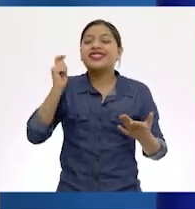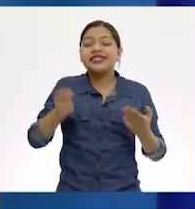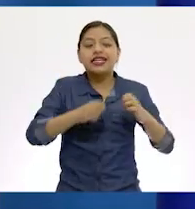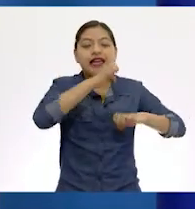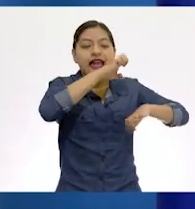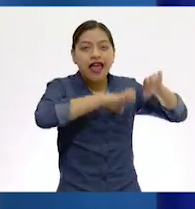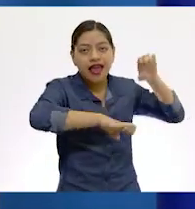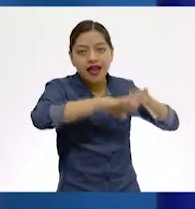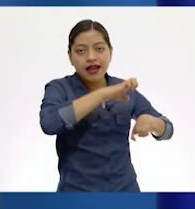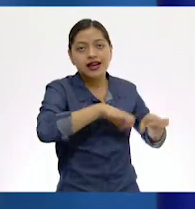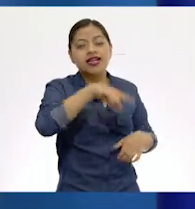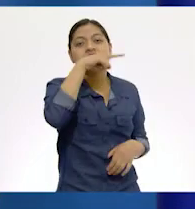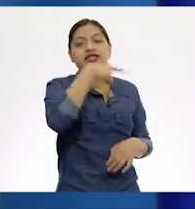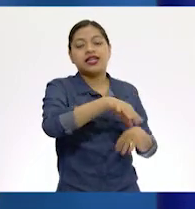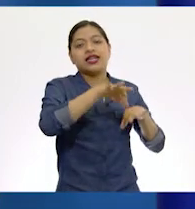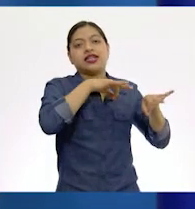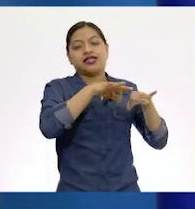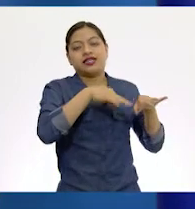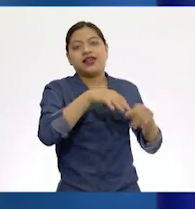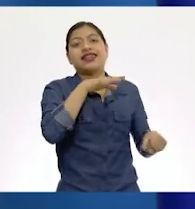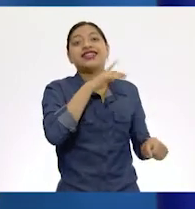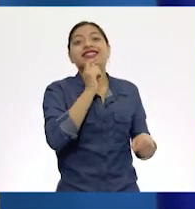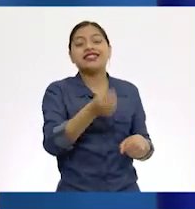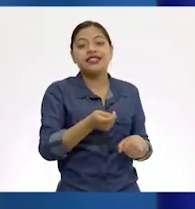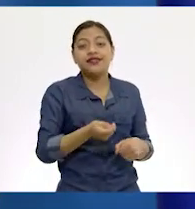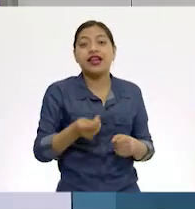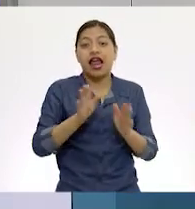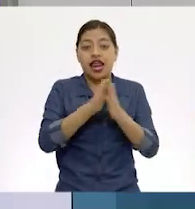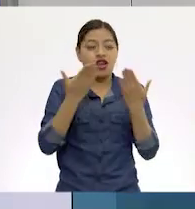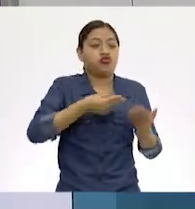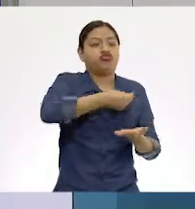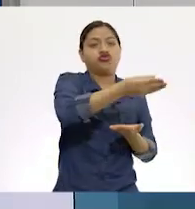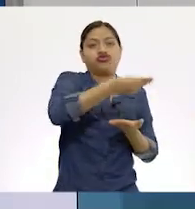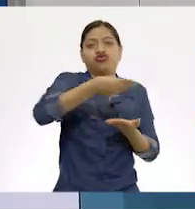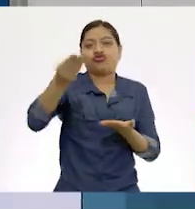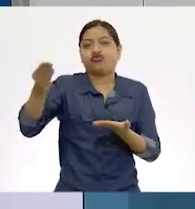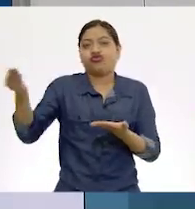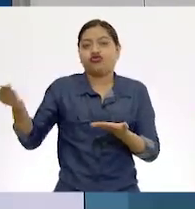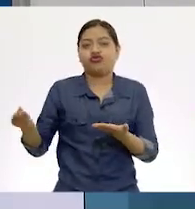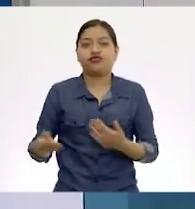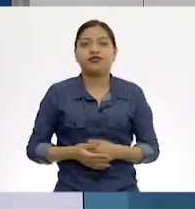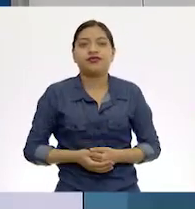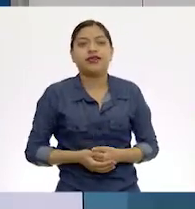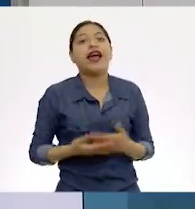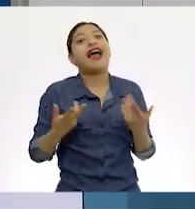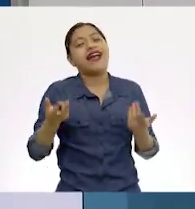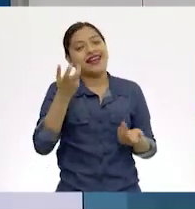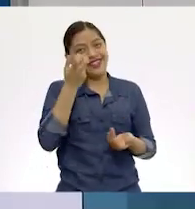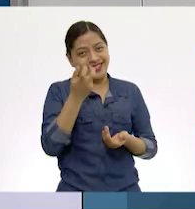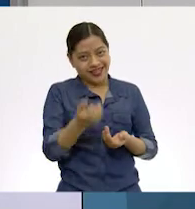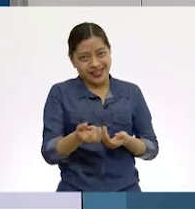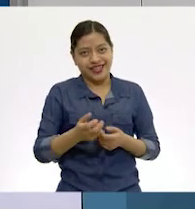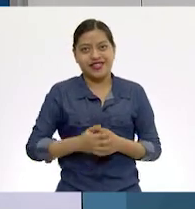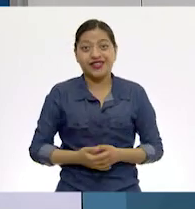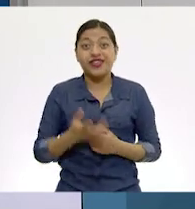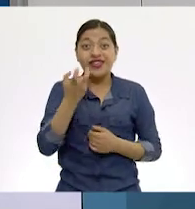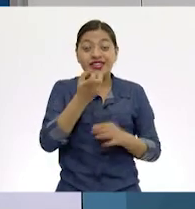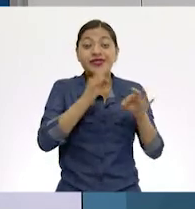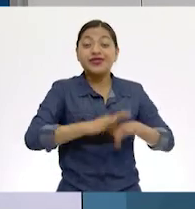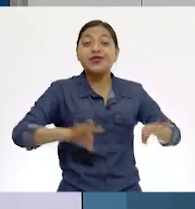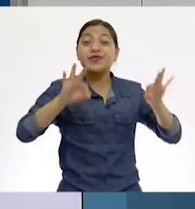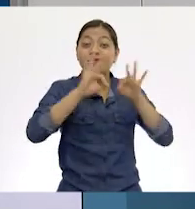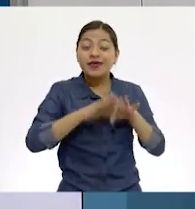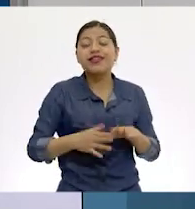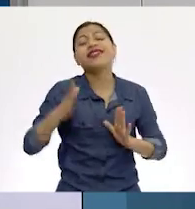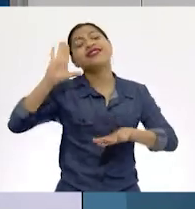dedicada a la impresión y distribución de todas las publicaciones. Es correcto, eso es muy correcto. Muy bien, ese dato es importante porque